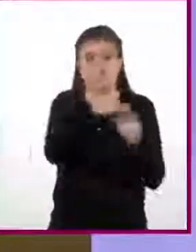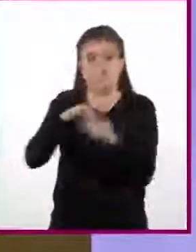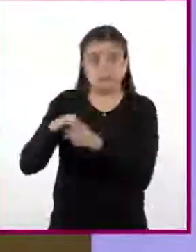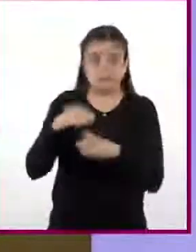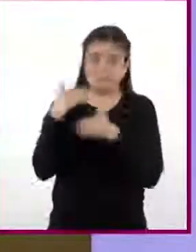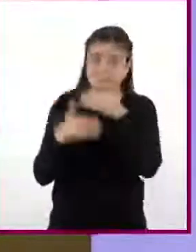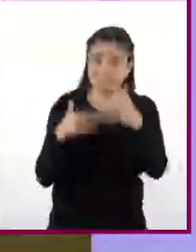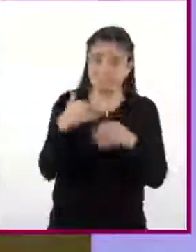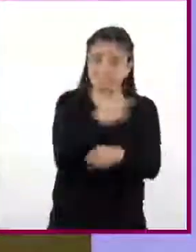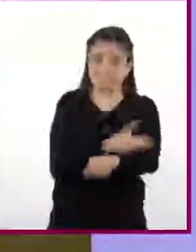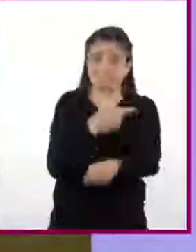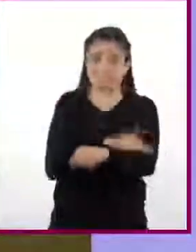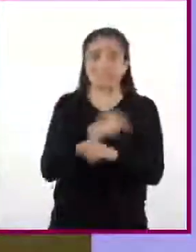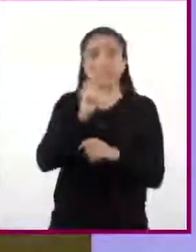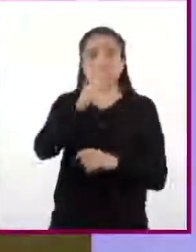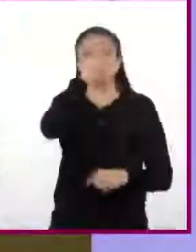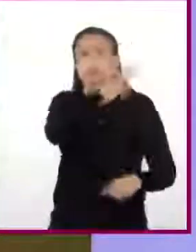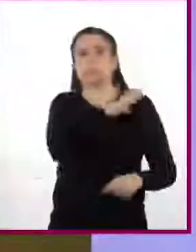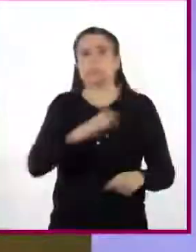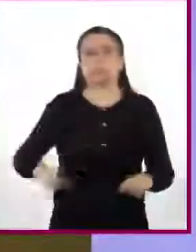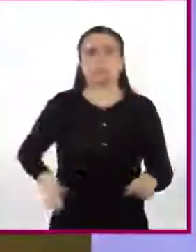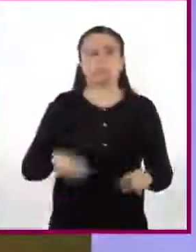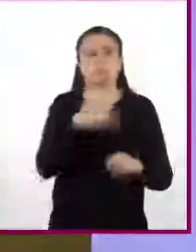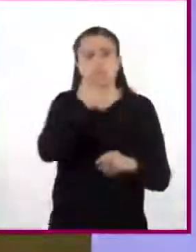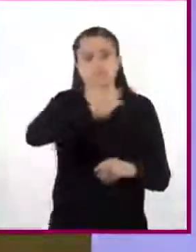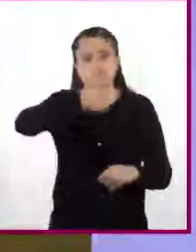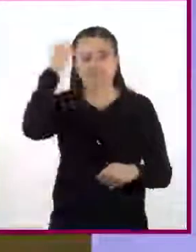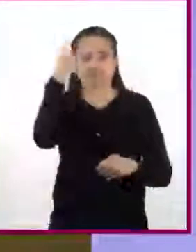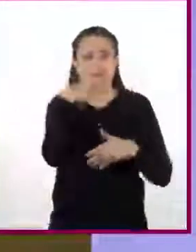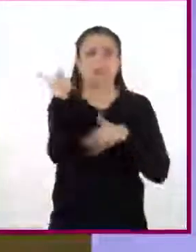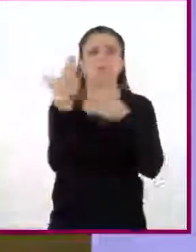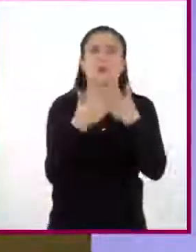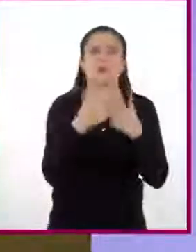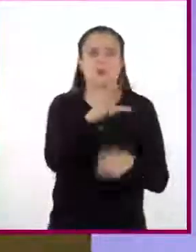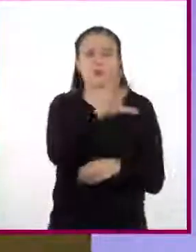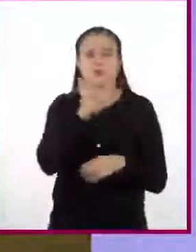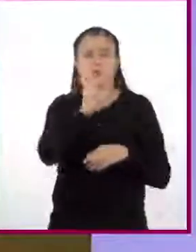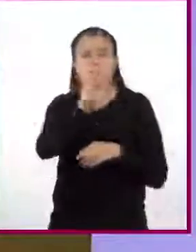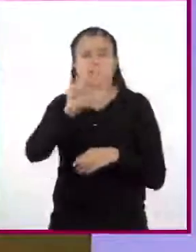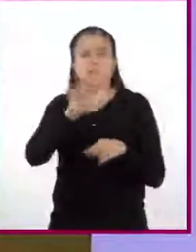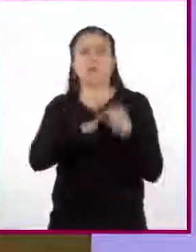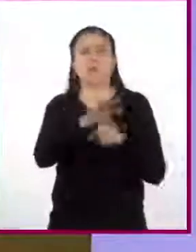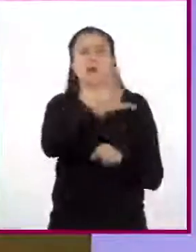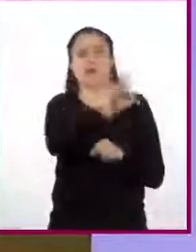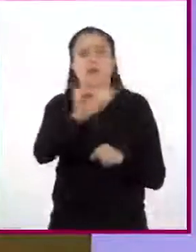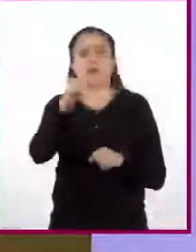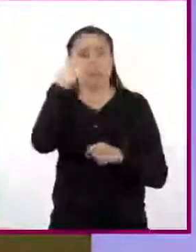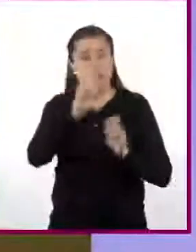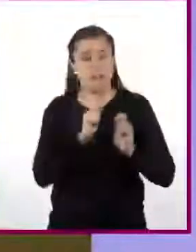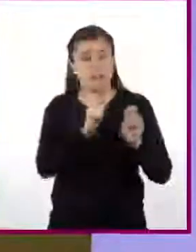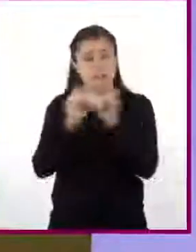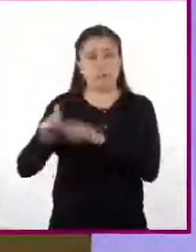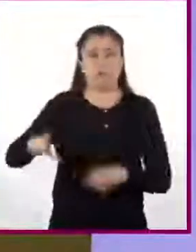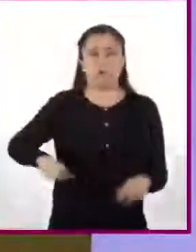partido reconocido nombra candidatos, con la intención de que sean elegidos para desempeñar cargos públicos.